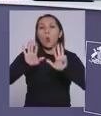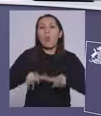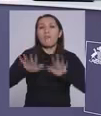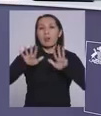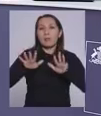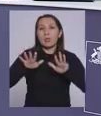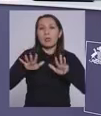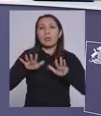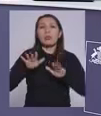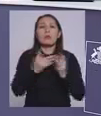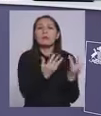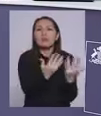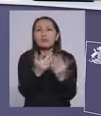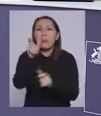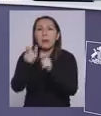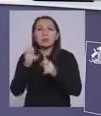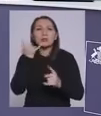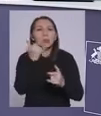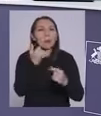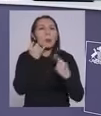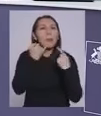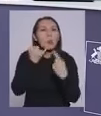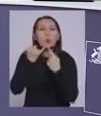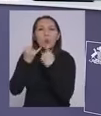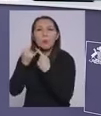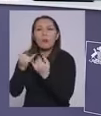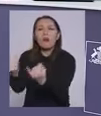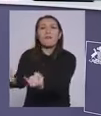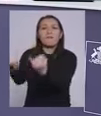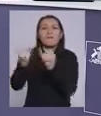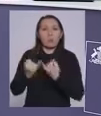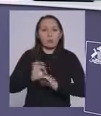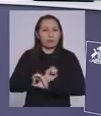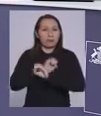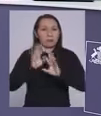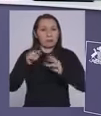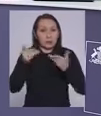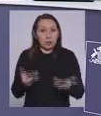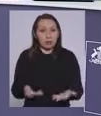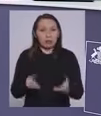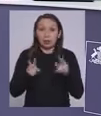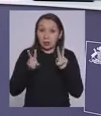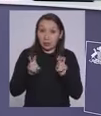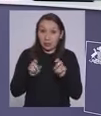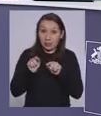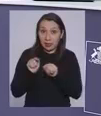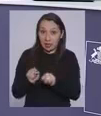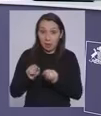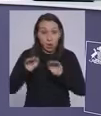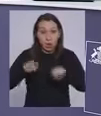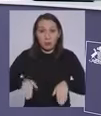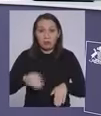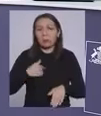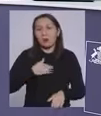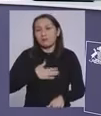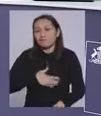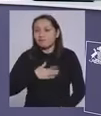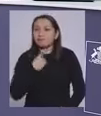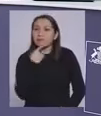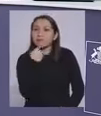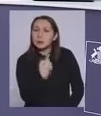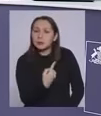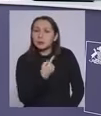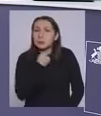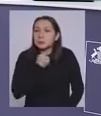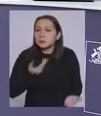9.000 trazadores para poder obtener la información. Y respecto de esto mismo, quería preguntarles